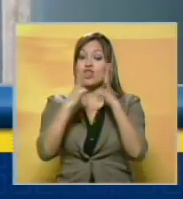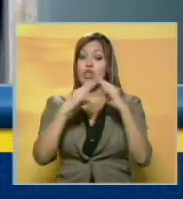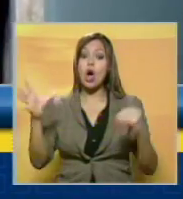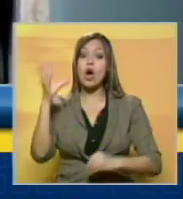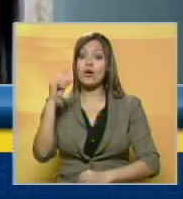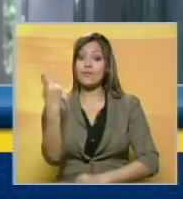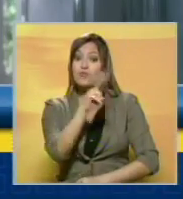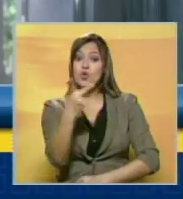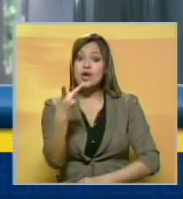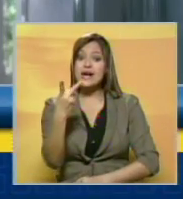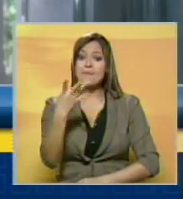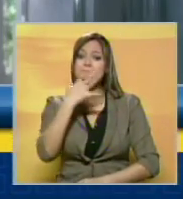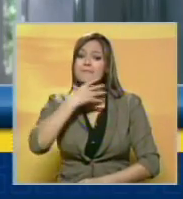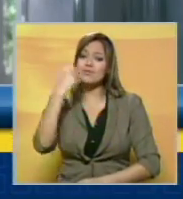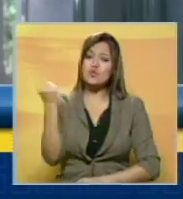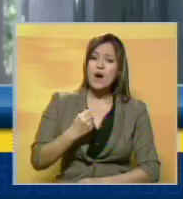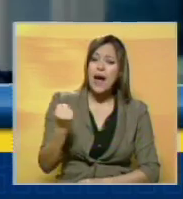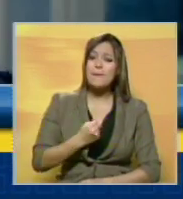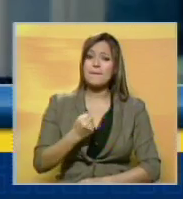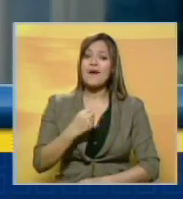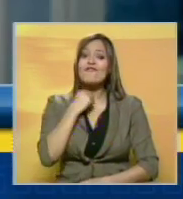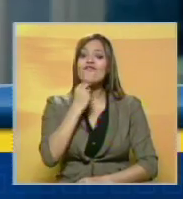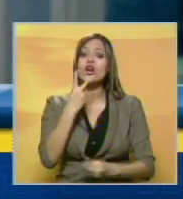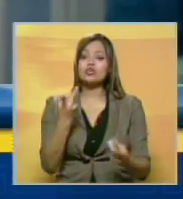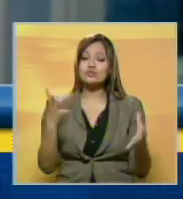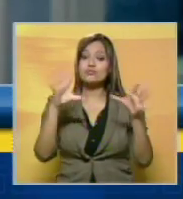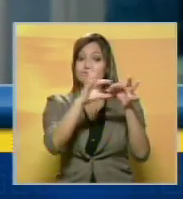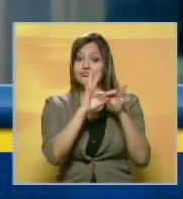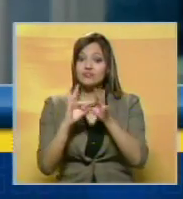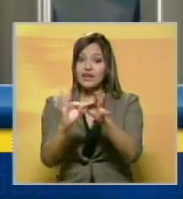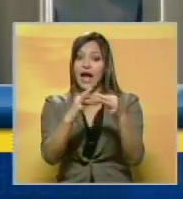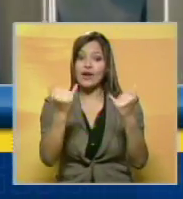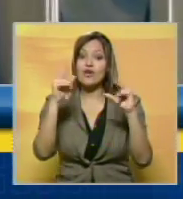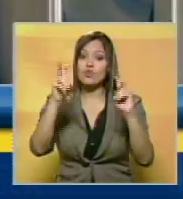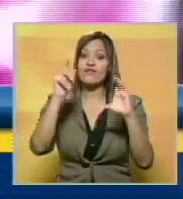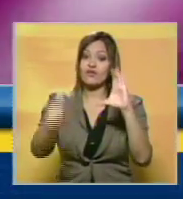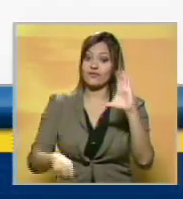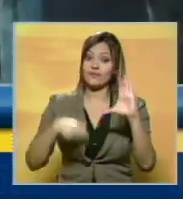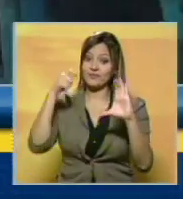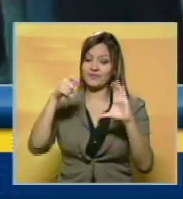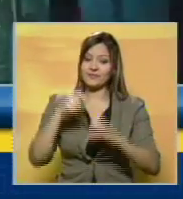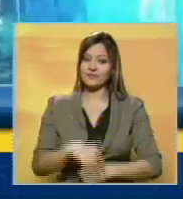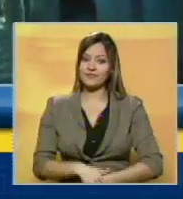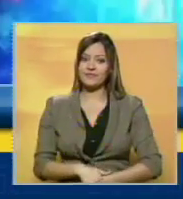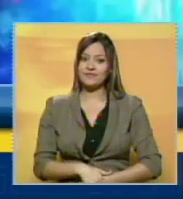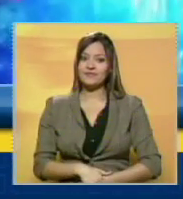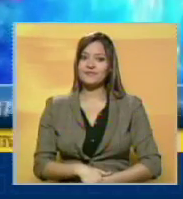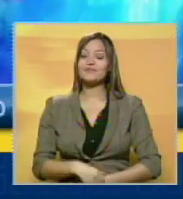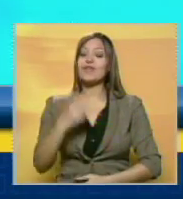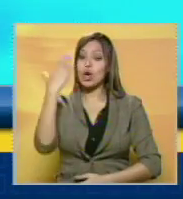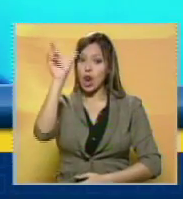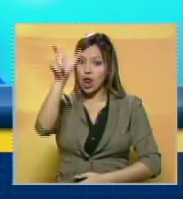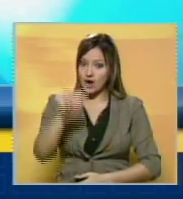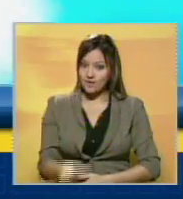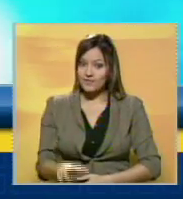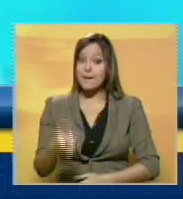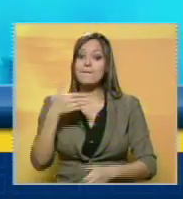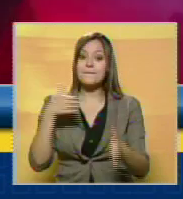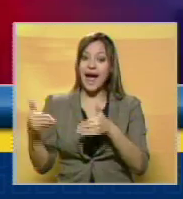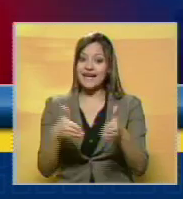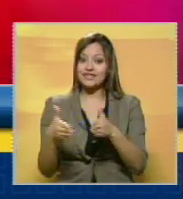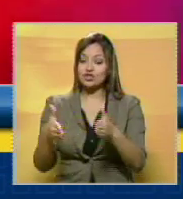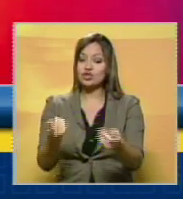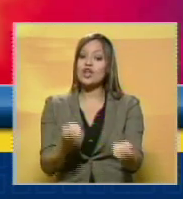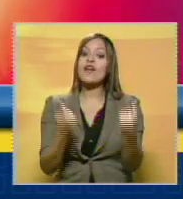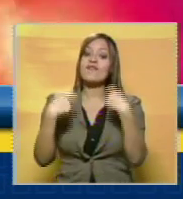más sexys del escenario musical unieron sus voces para dar vida a un nuevo sencillo. El Paisa anunció que en marzo saldrá a